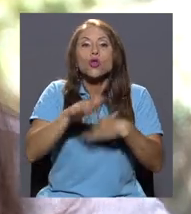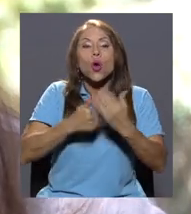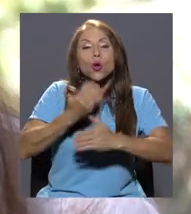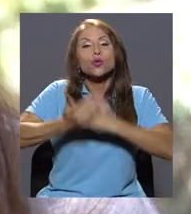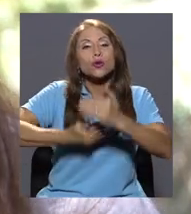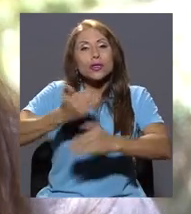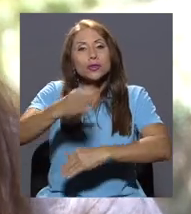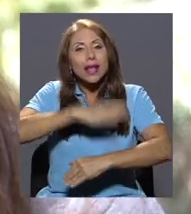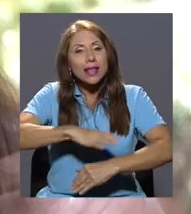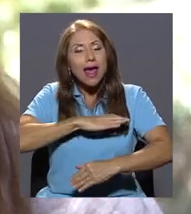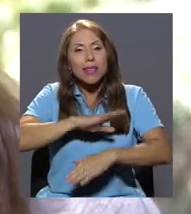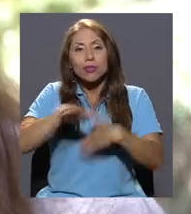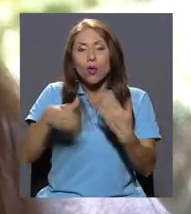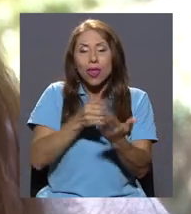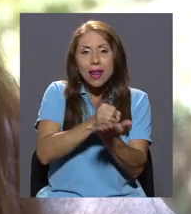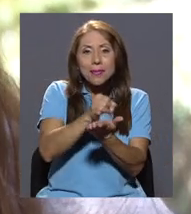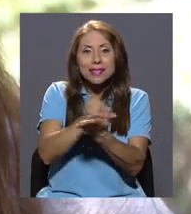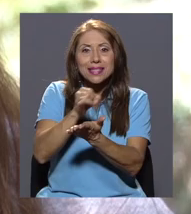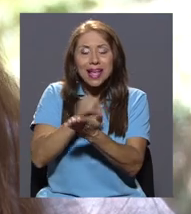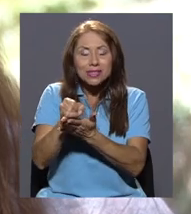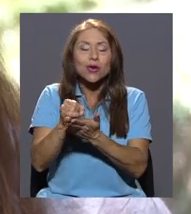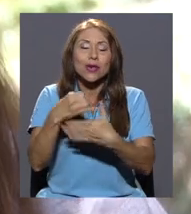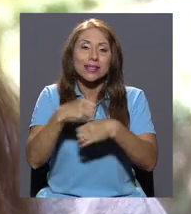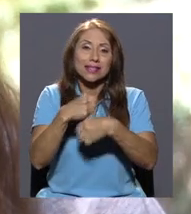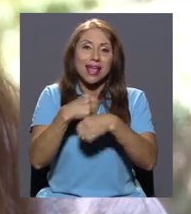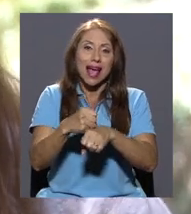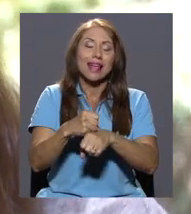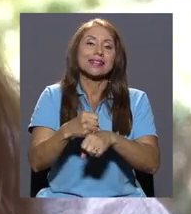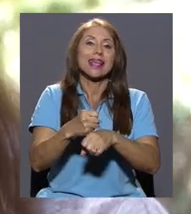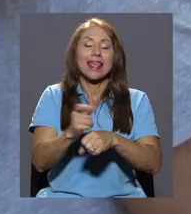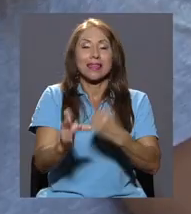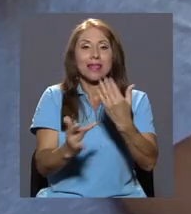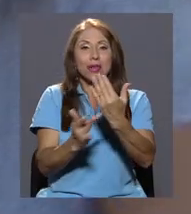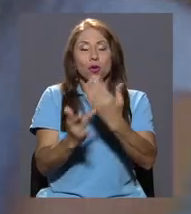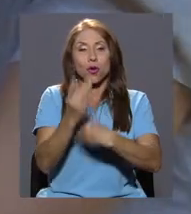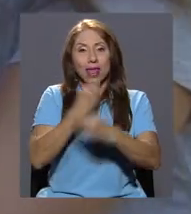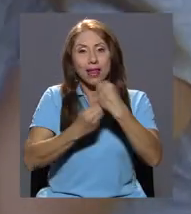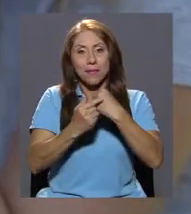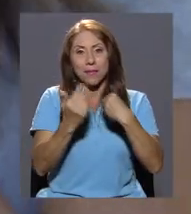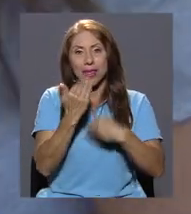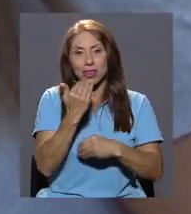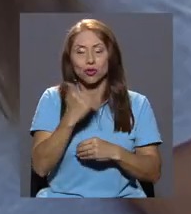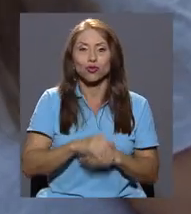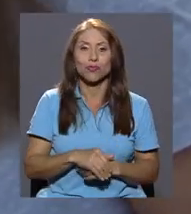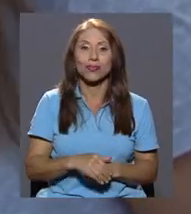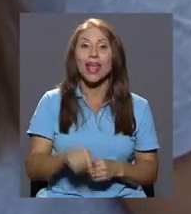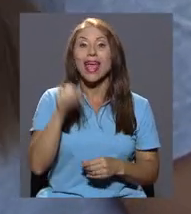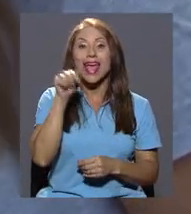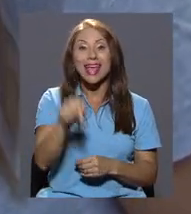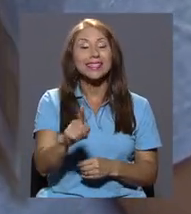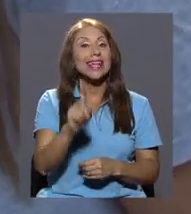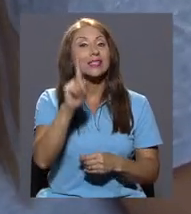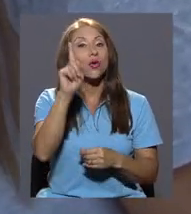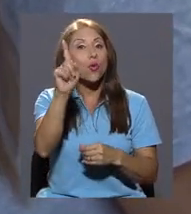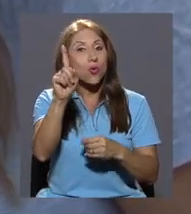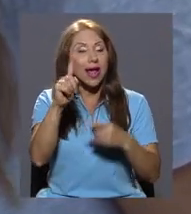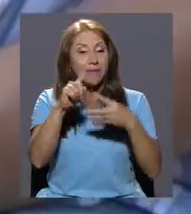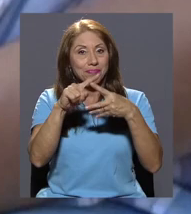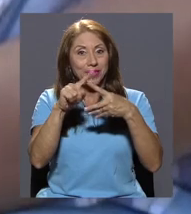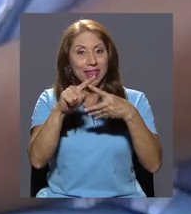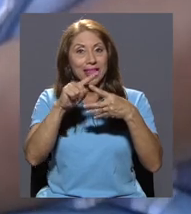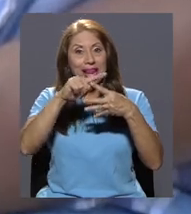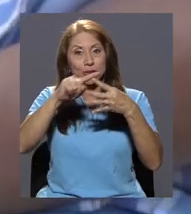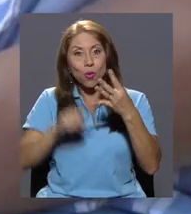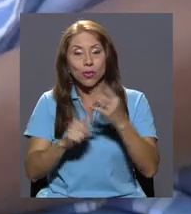procesos de calidad y toda la investigación que se hace por detrás en tecnología en alimentos. Esta es una de las cuatro competencias